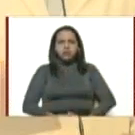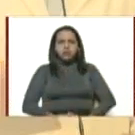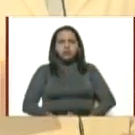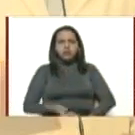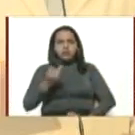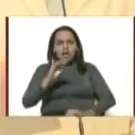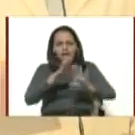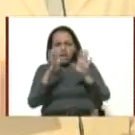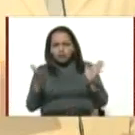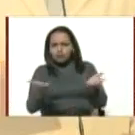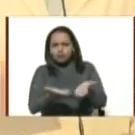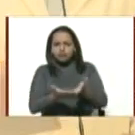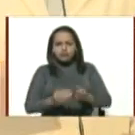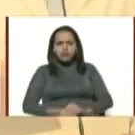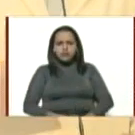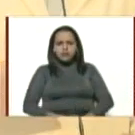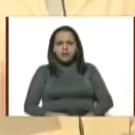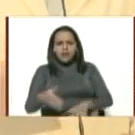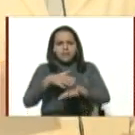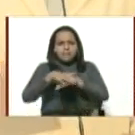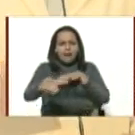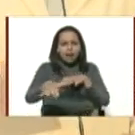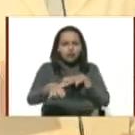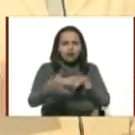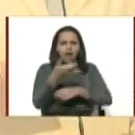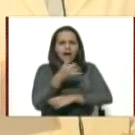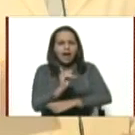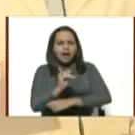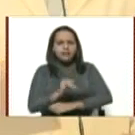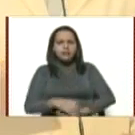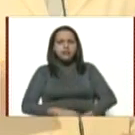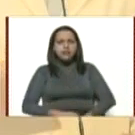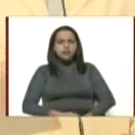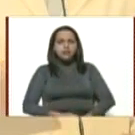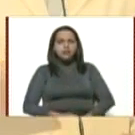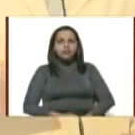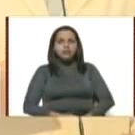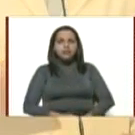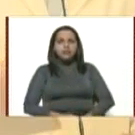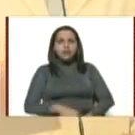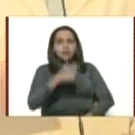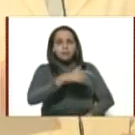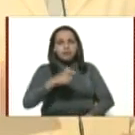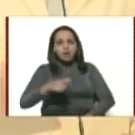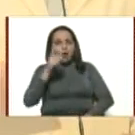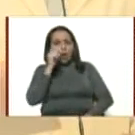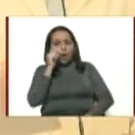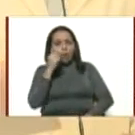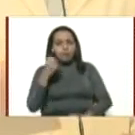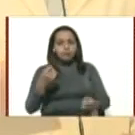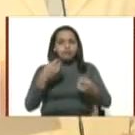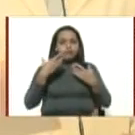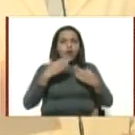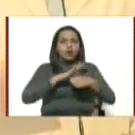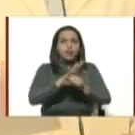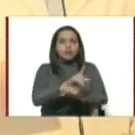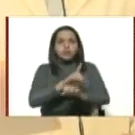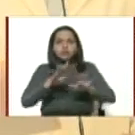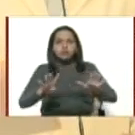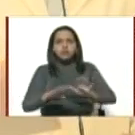el planeta entero. Mayor cantidad de personas del sexo masculino infectadas por